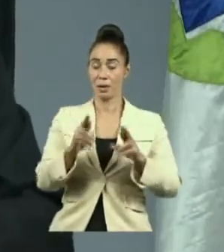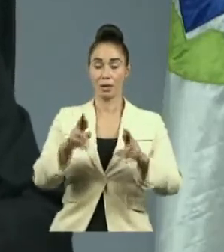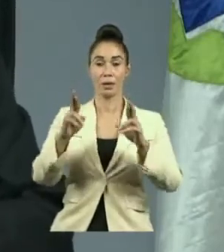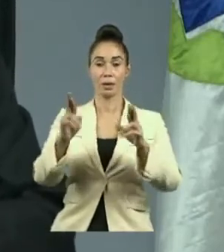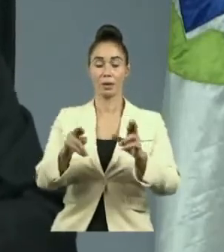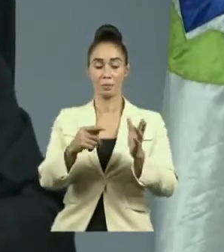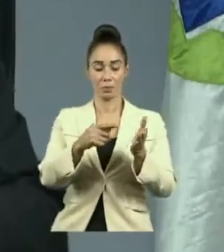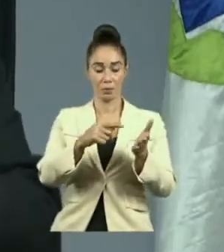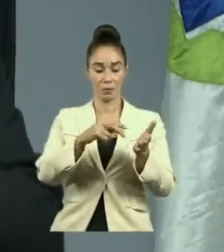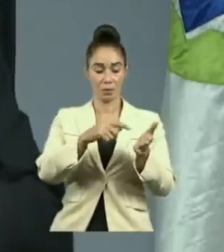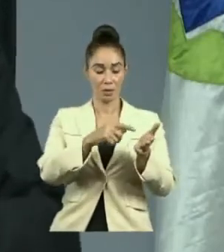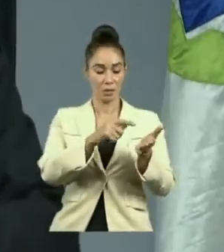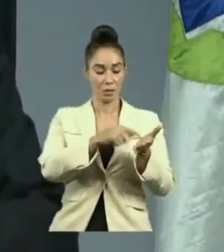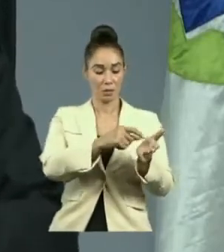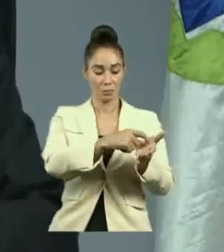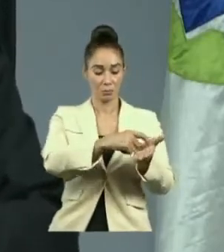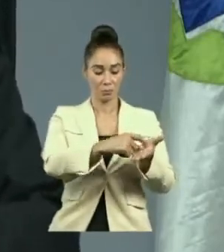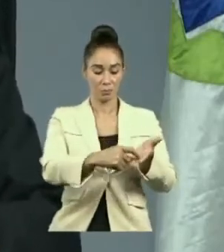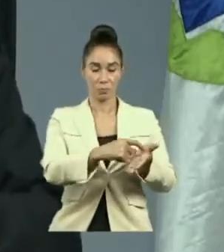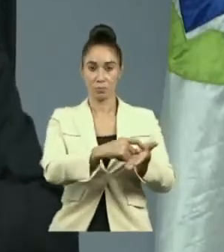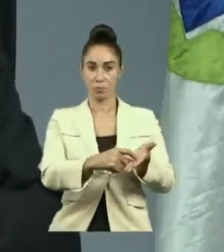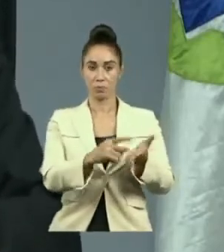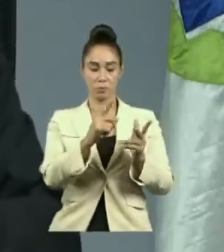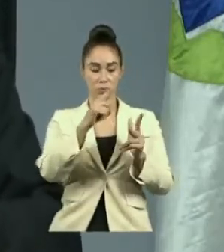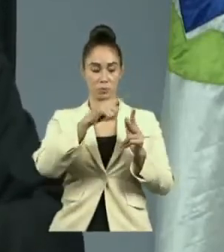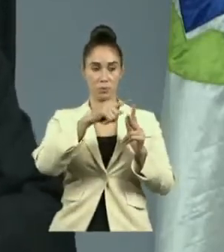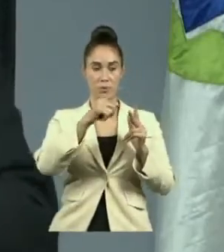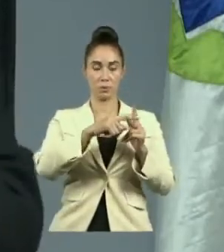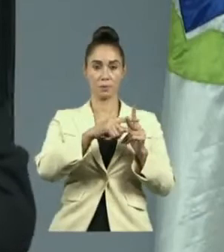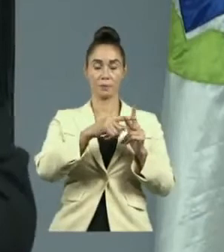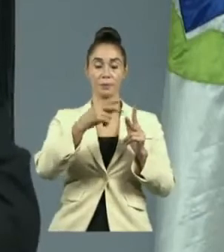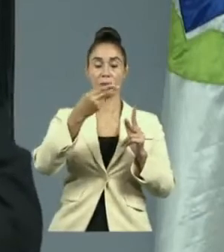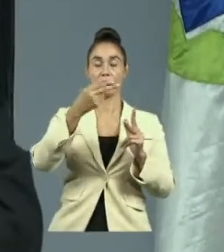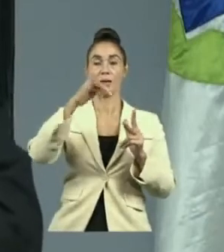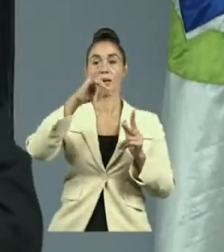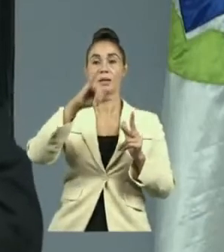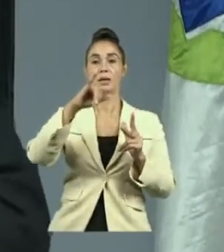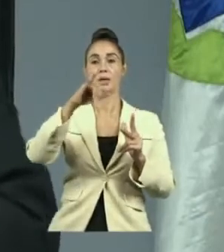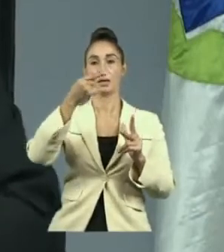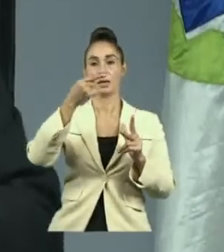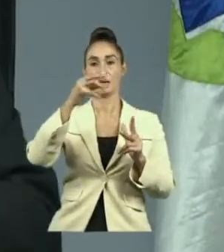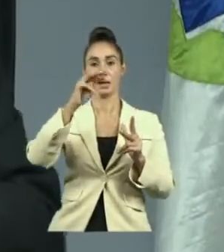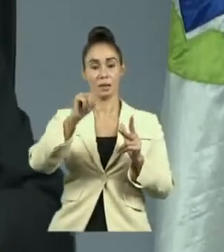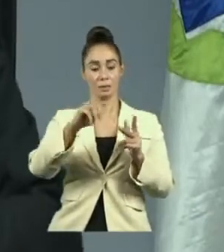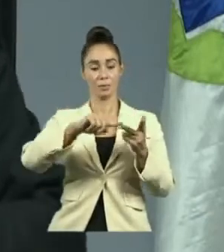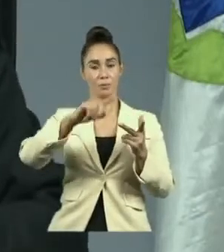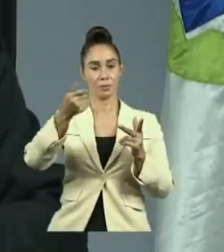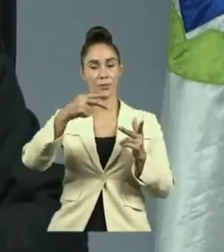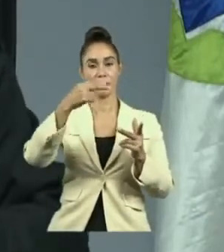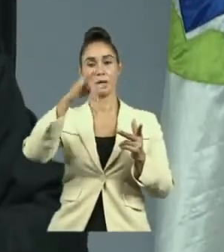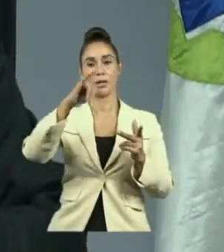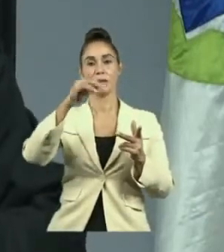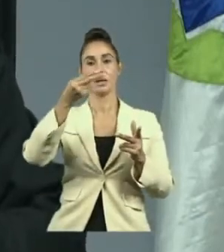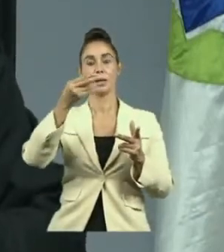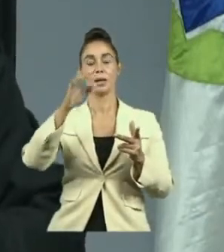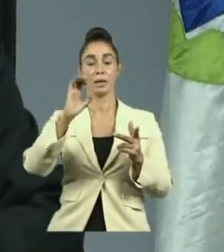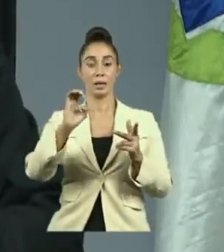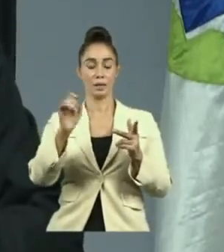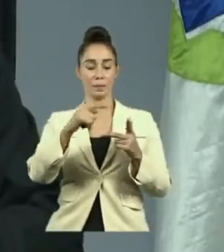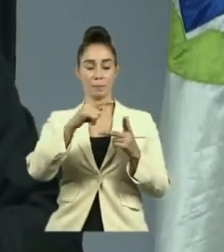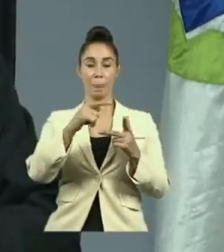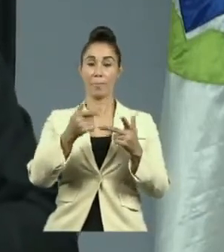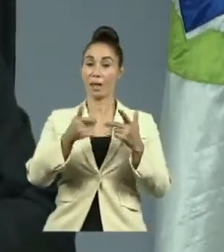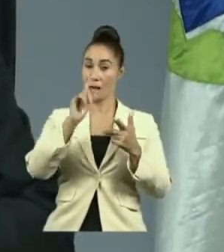expresan esencialmente dos componentes la y gm y la y jeje en los casos de los resultados positivos